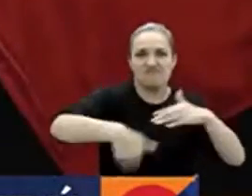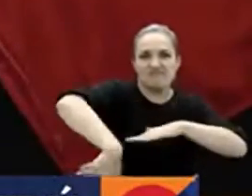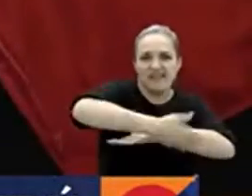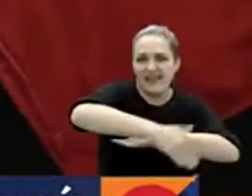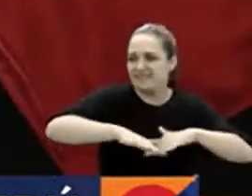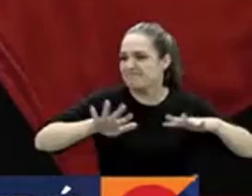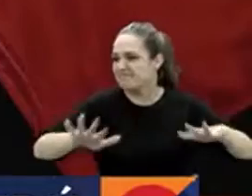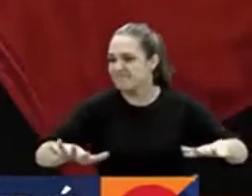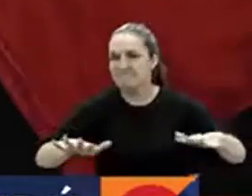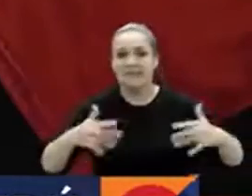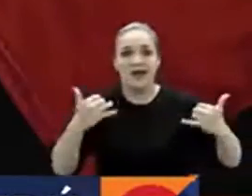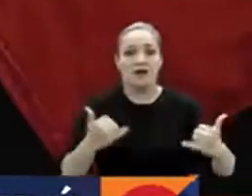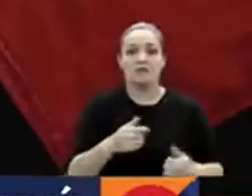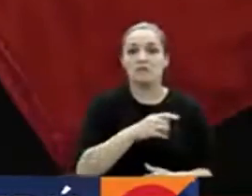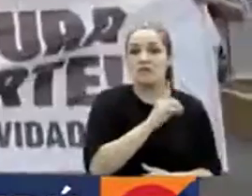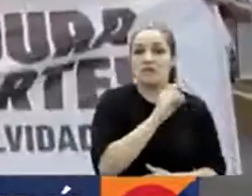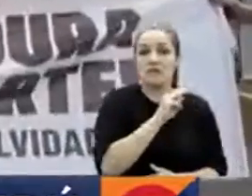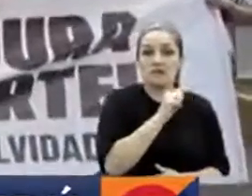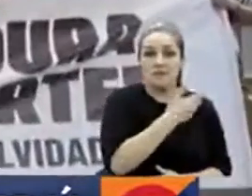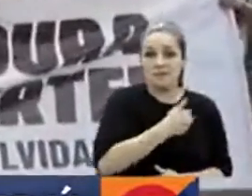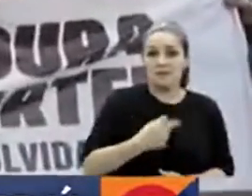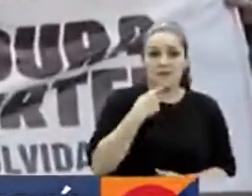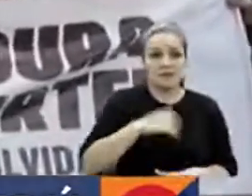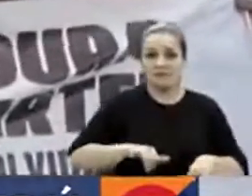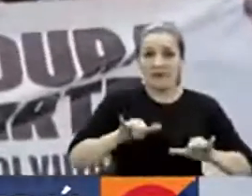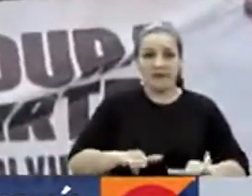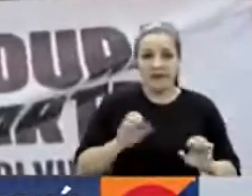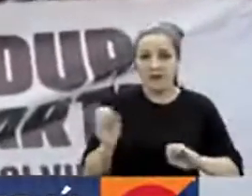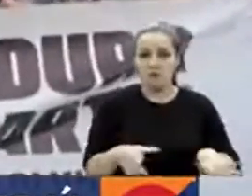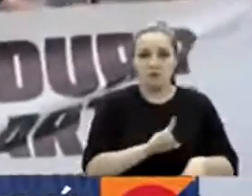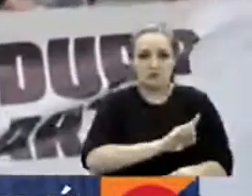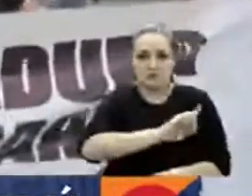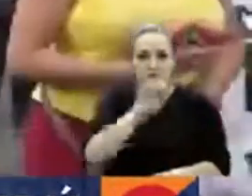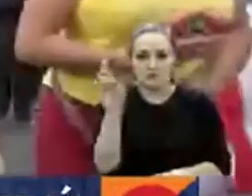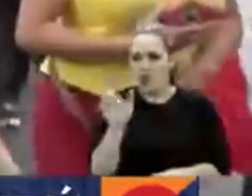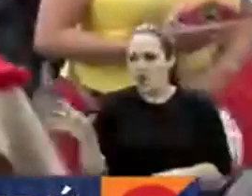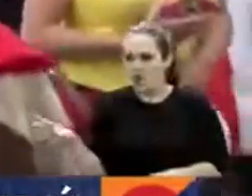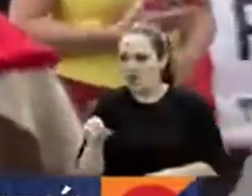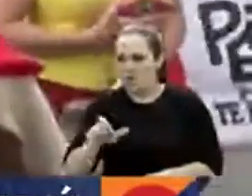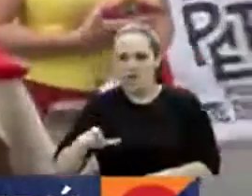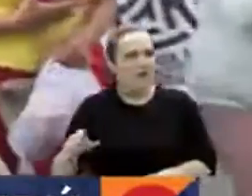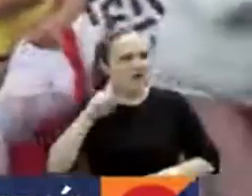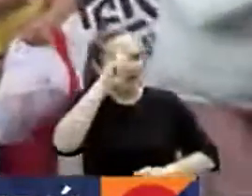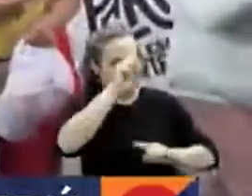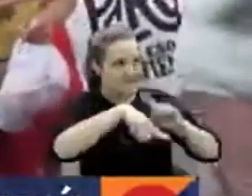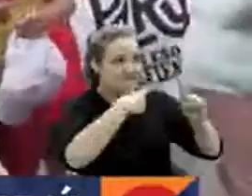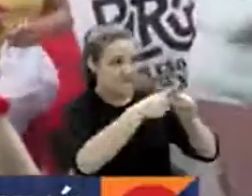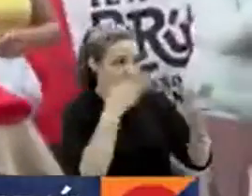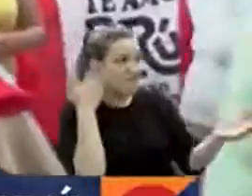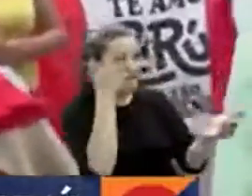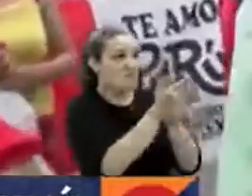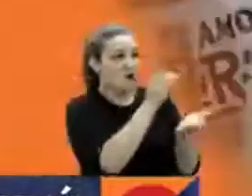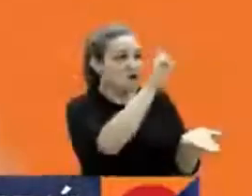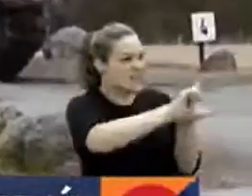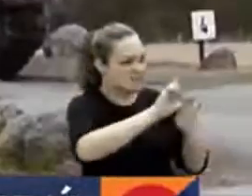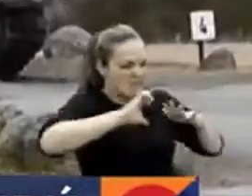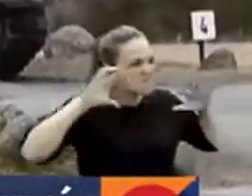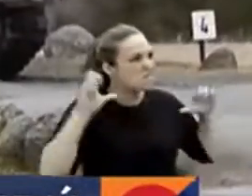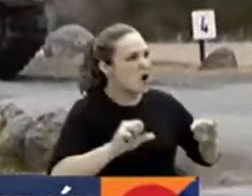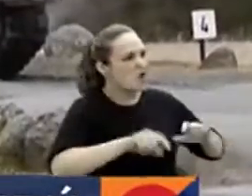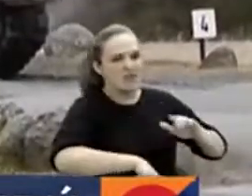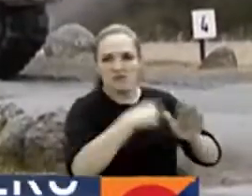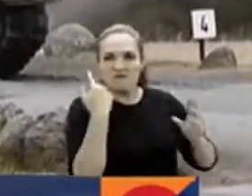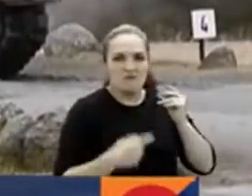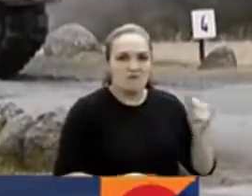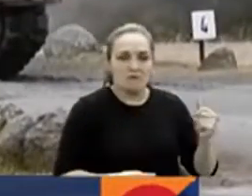Boluarte asegurara que no renunciará. Ante este panorama, grupos de manifestantes amenazaron con viajar a Lima para tomarse la ciudad. El